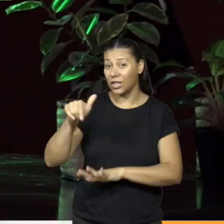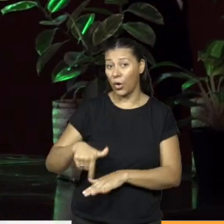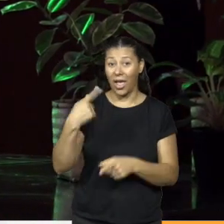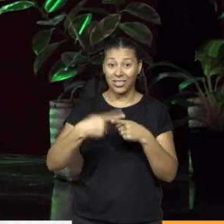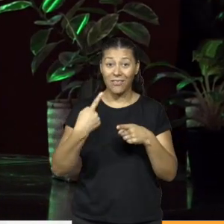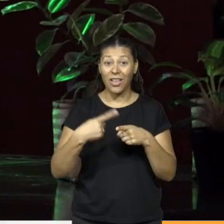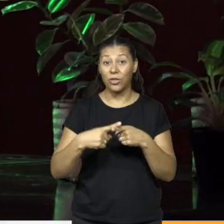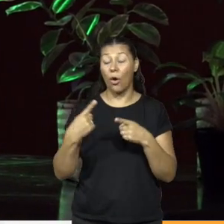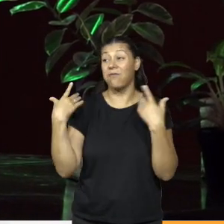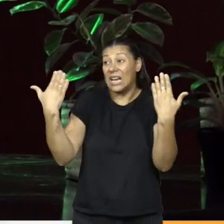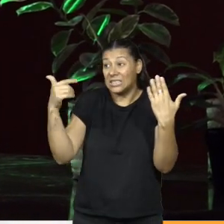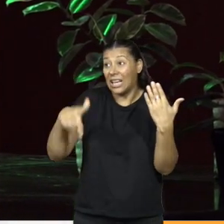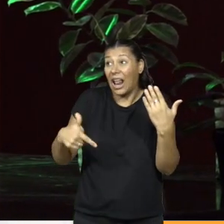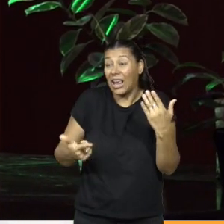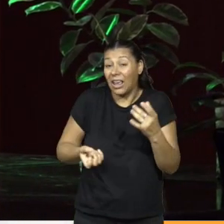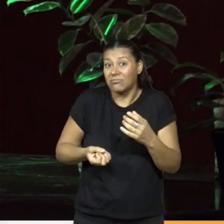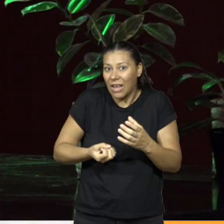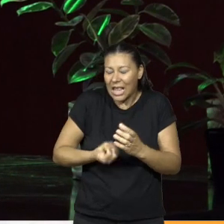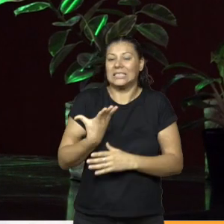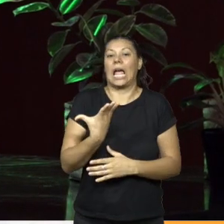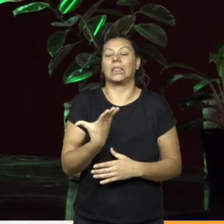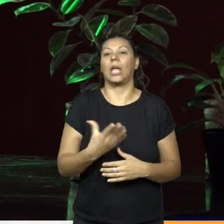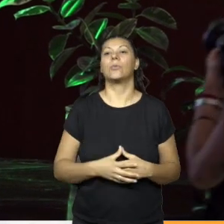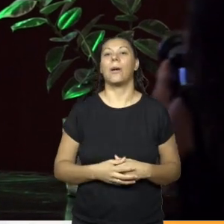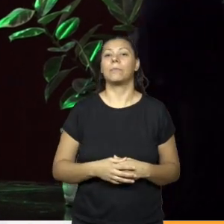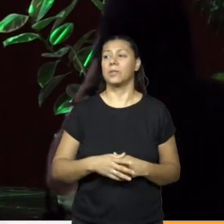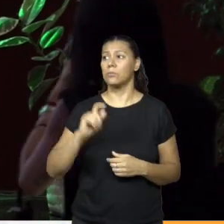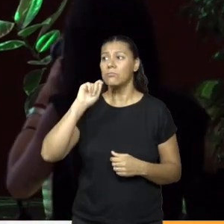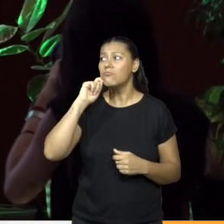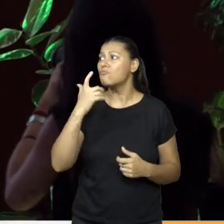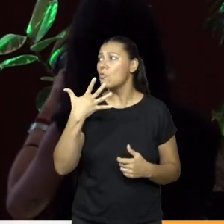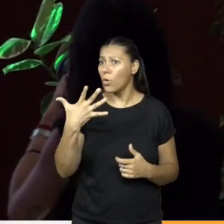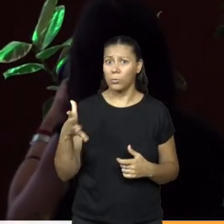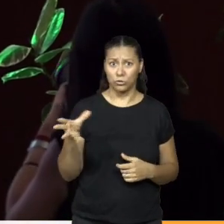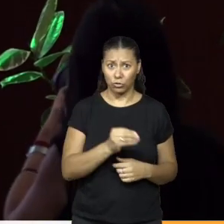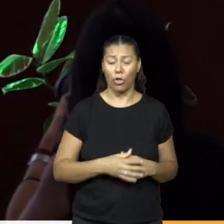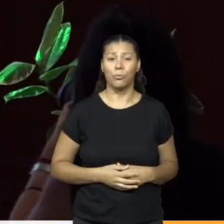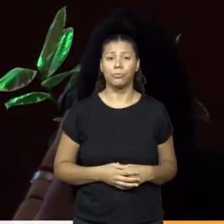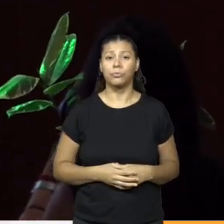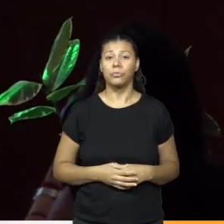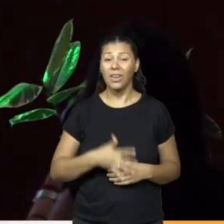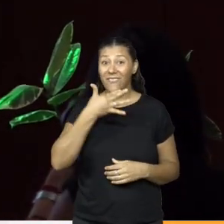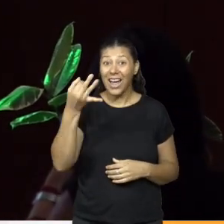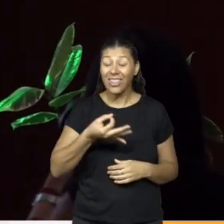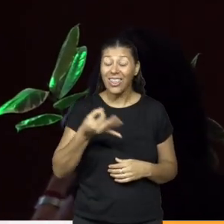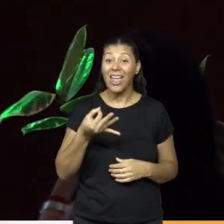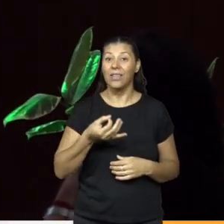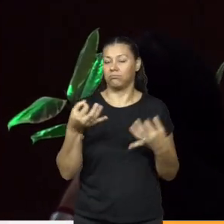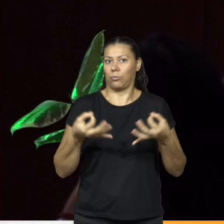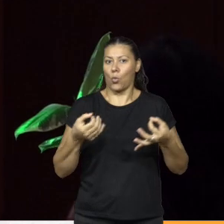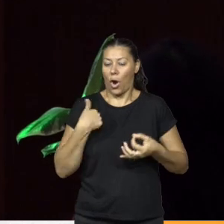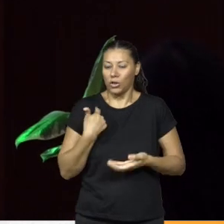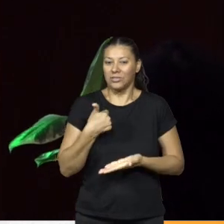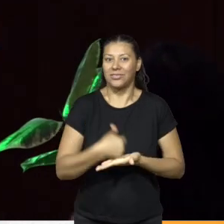por la iniciativa. Está muy hermoso todo y la verdad que es muy bueno poder estar acá en